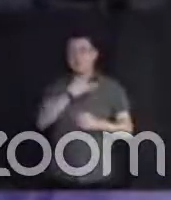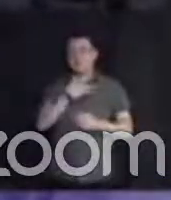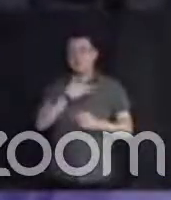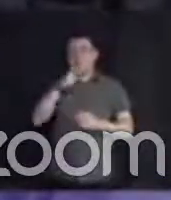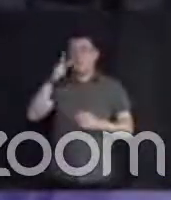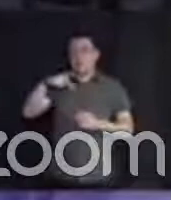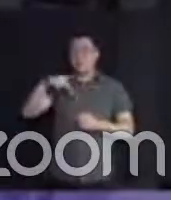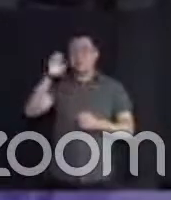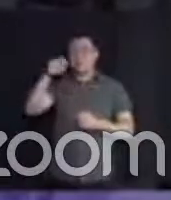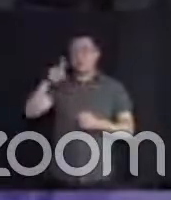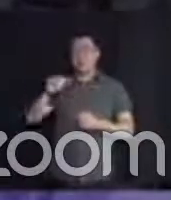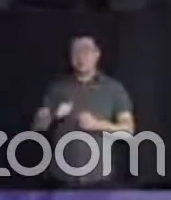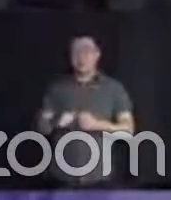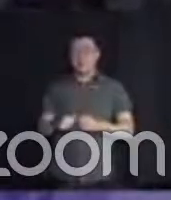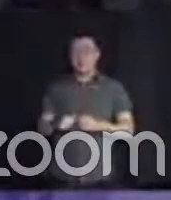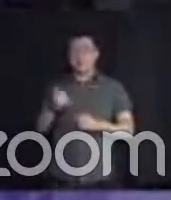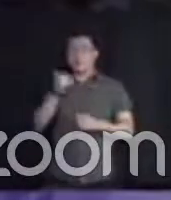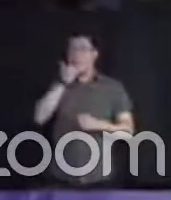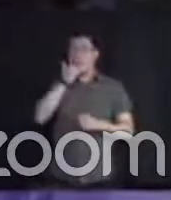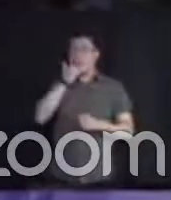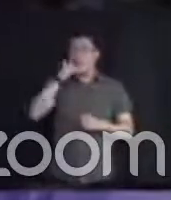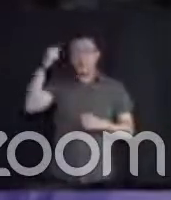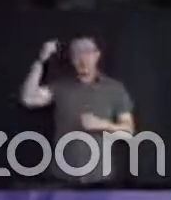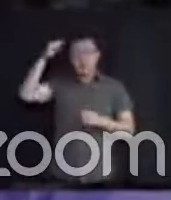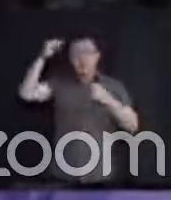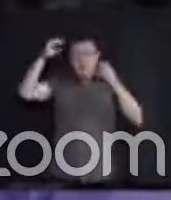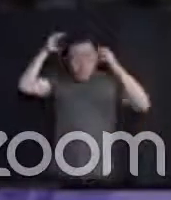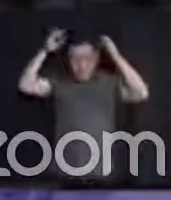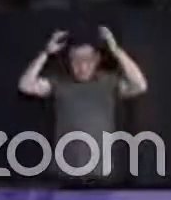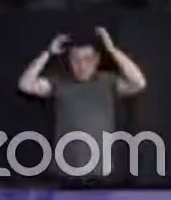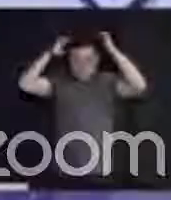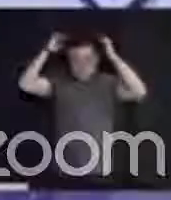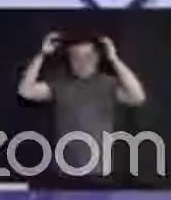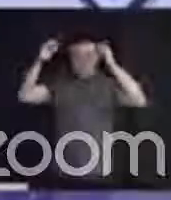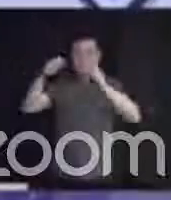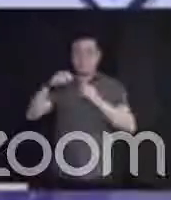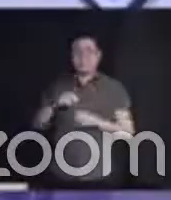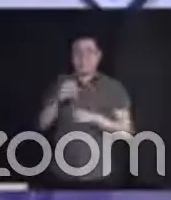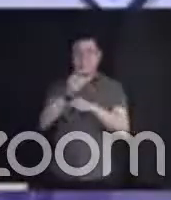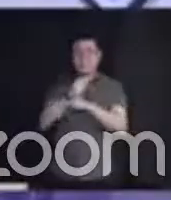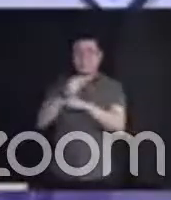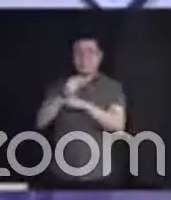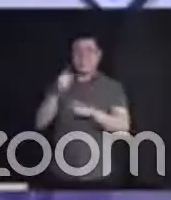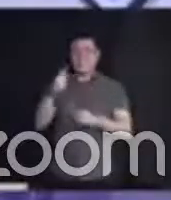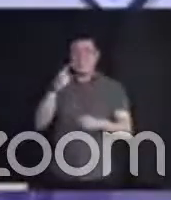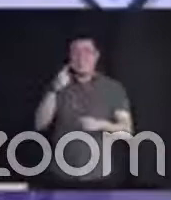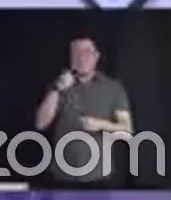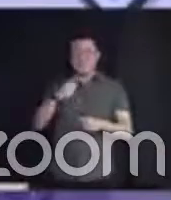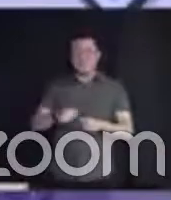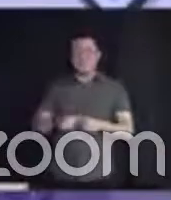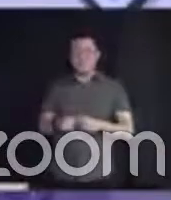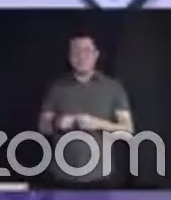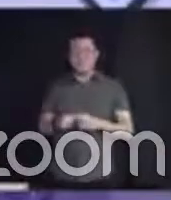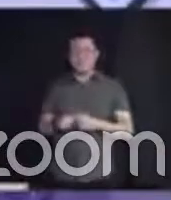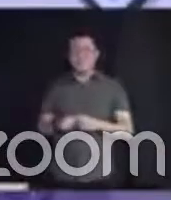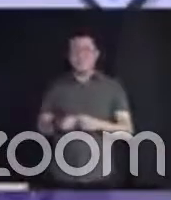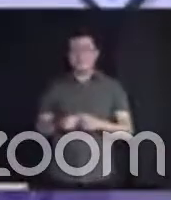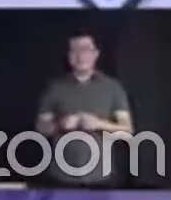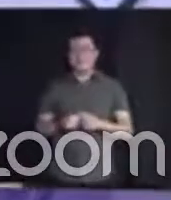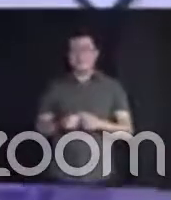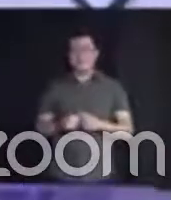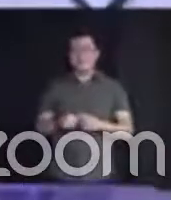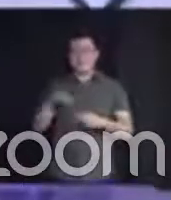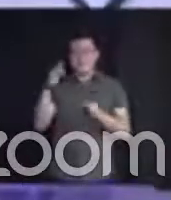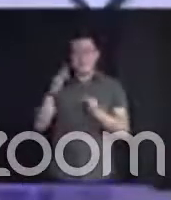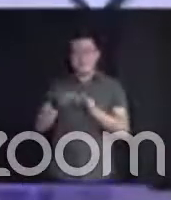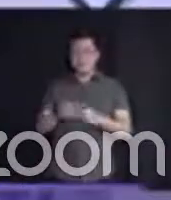ahí está Kenia. ¡Tarán! Perdón, me estaba arreglando el chongo, no alcancé. Bien, pingüina.